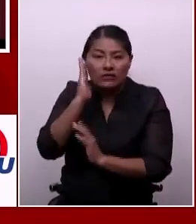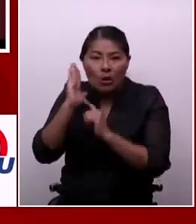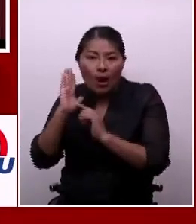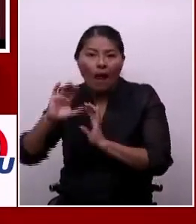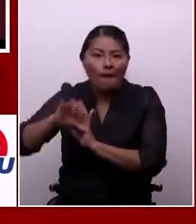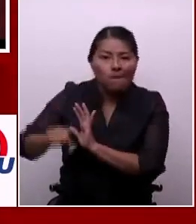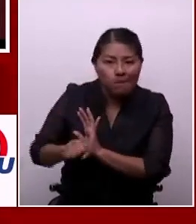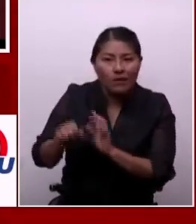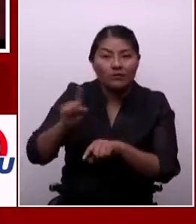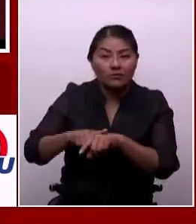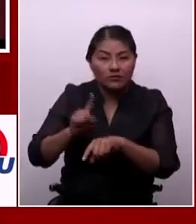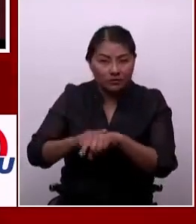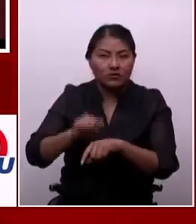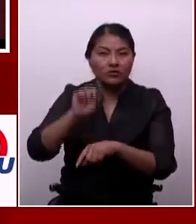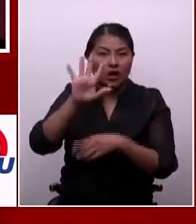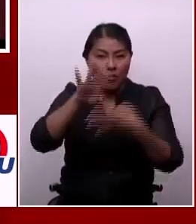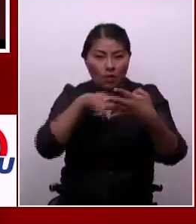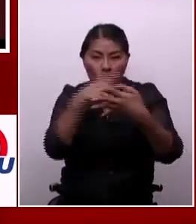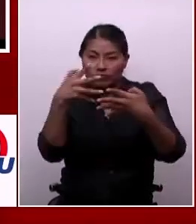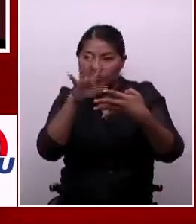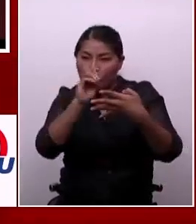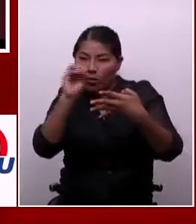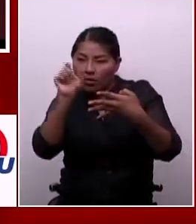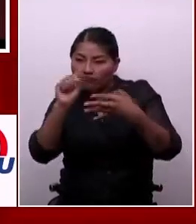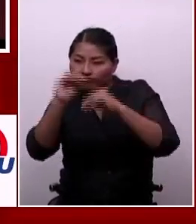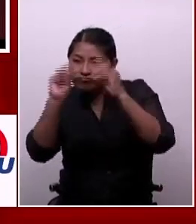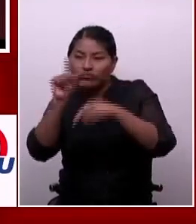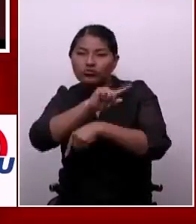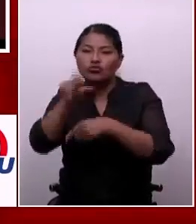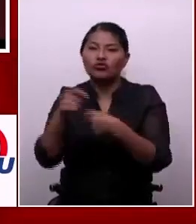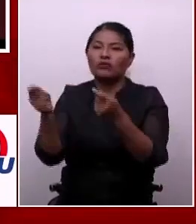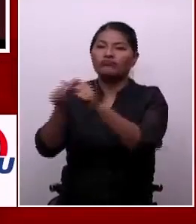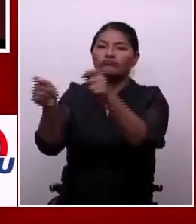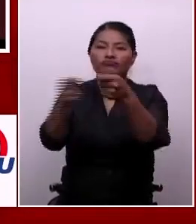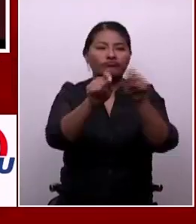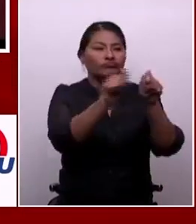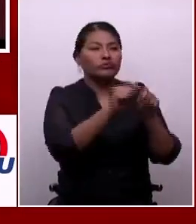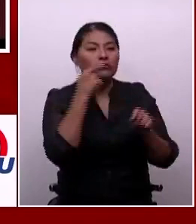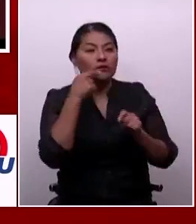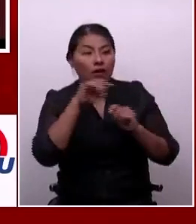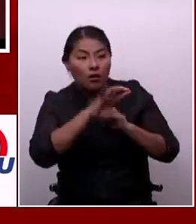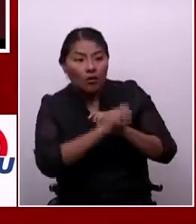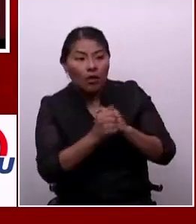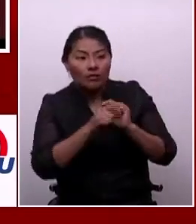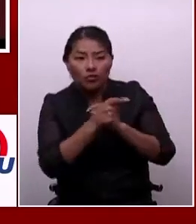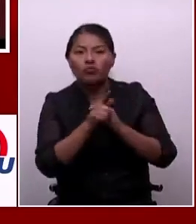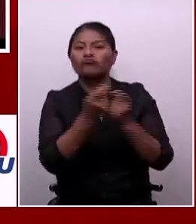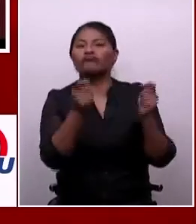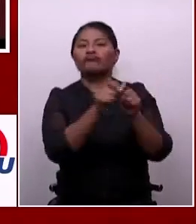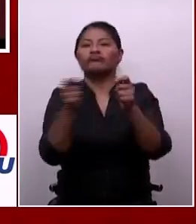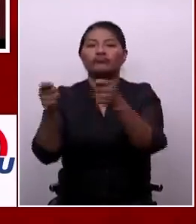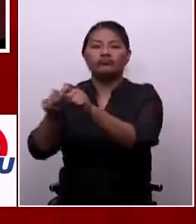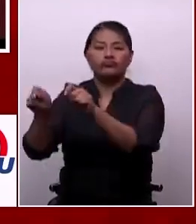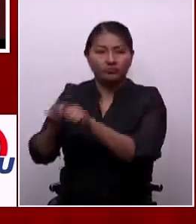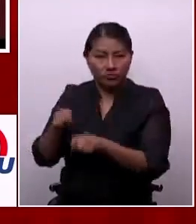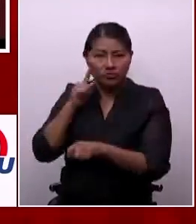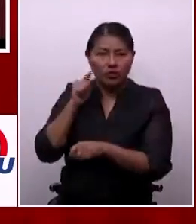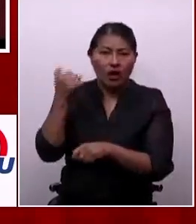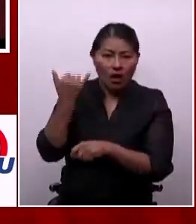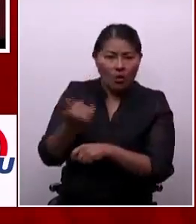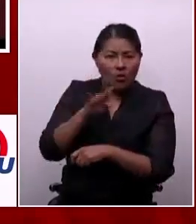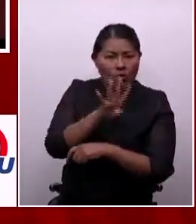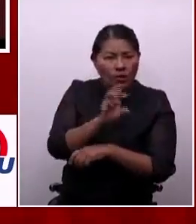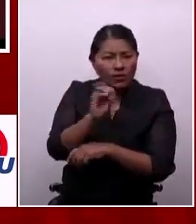también en los primeros 50 días vamos a clausurar todos los locales donde vendan celulares robados hoy ya se detienen más de